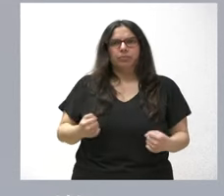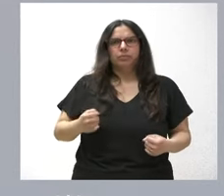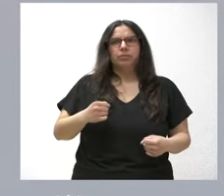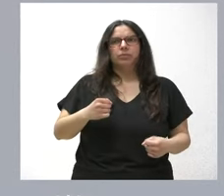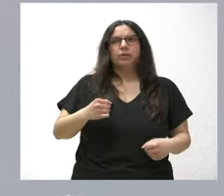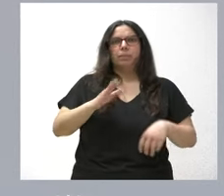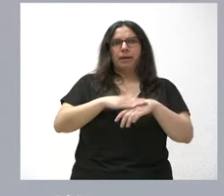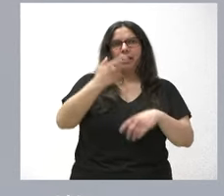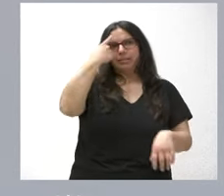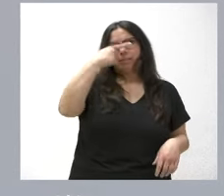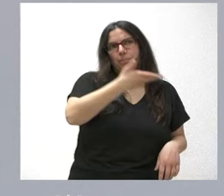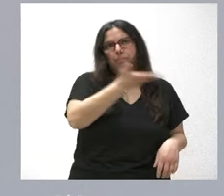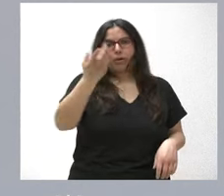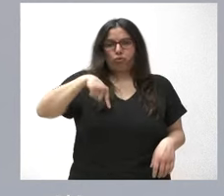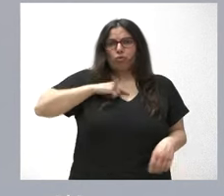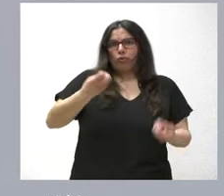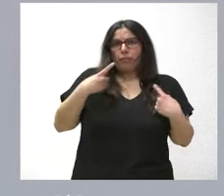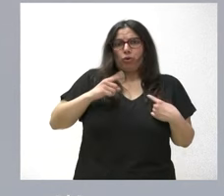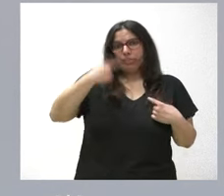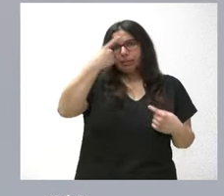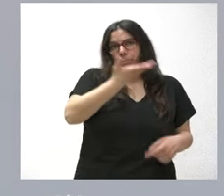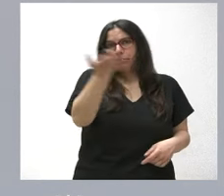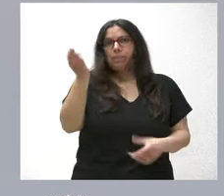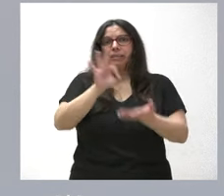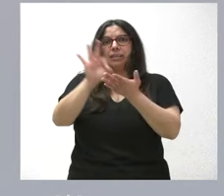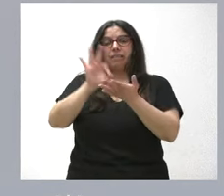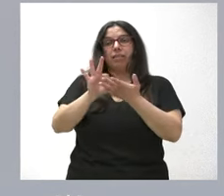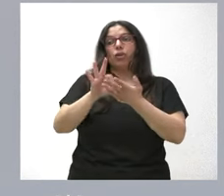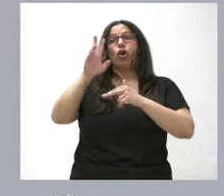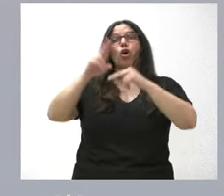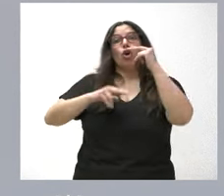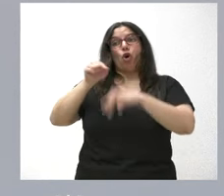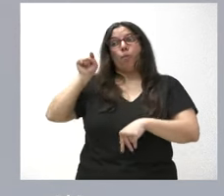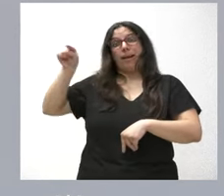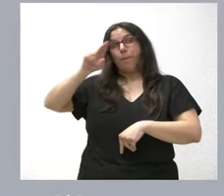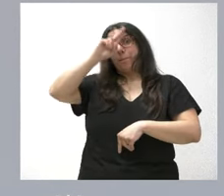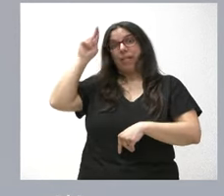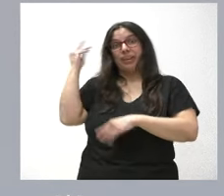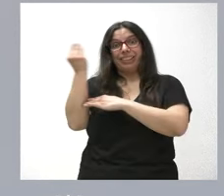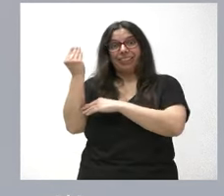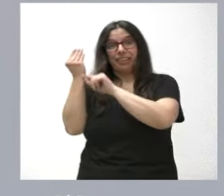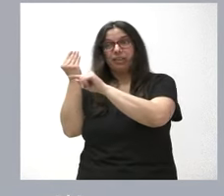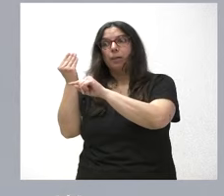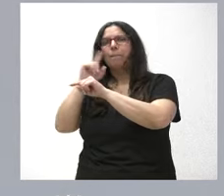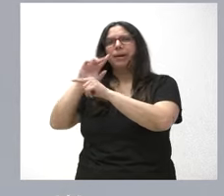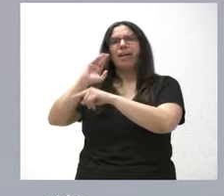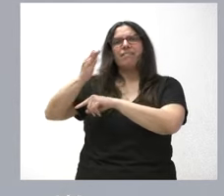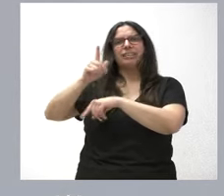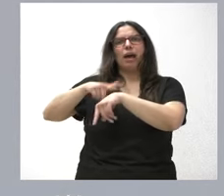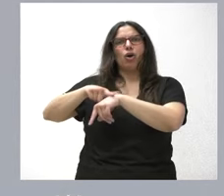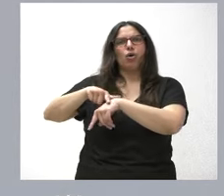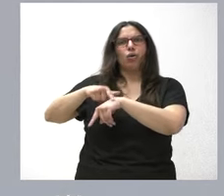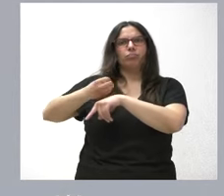sepan los usuarios del servicio. Esas obras en Chamartín parece ser que están cambiando los horarios de los trenes y se están